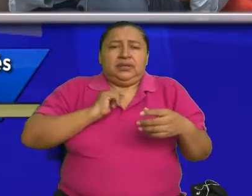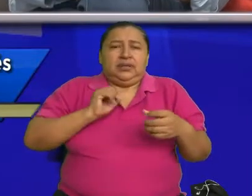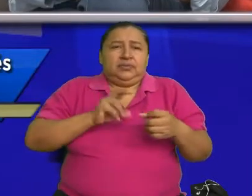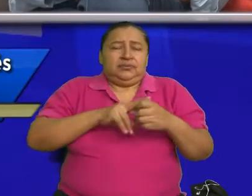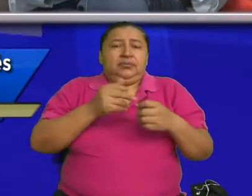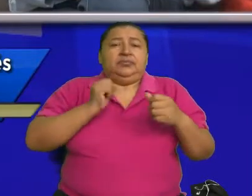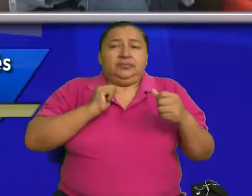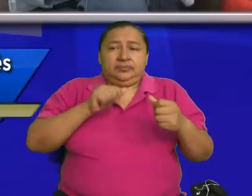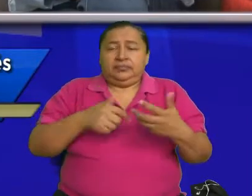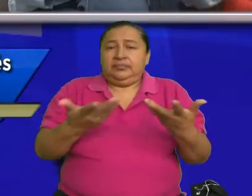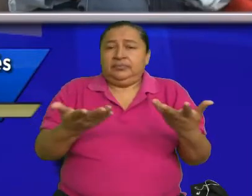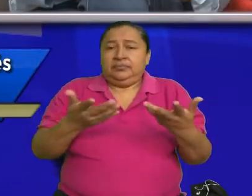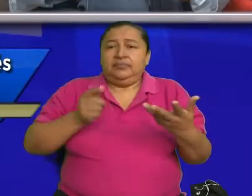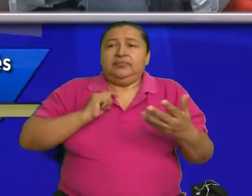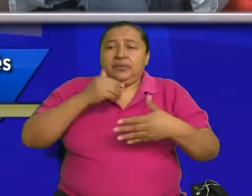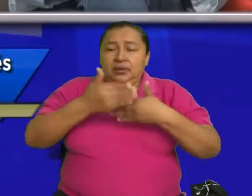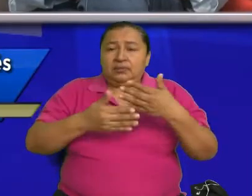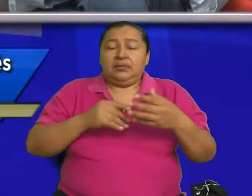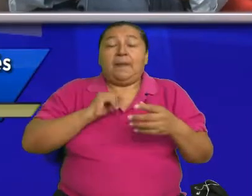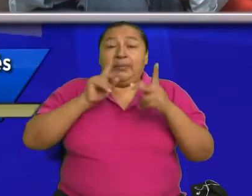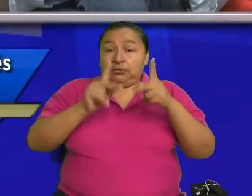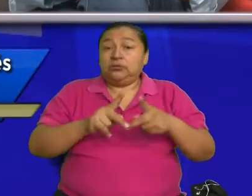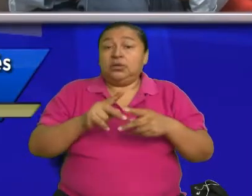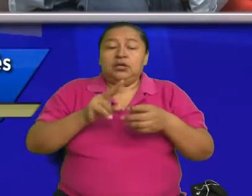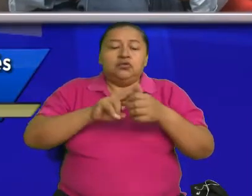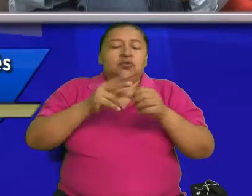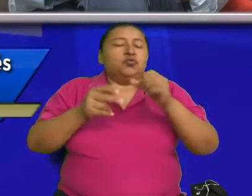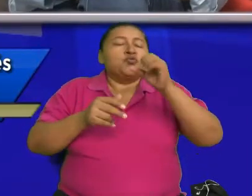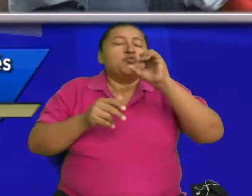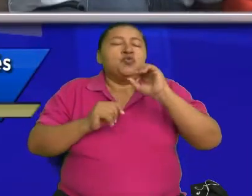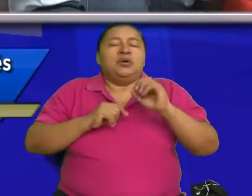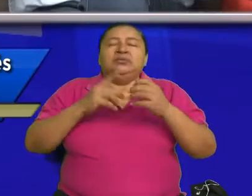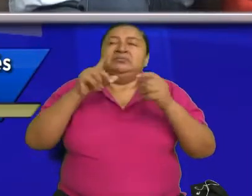azucaradas. Y hay gente que las toma para no dormir. Eso es malísimo.